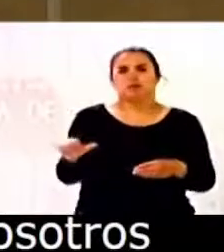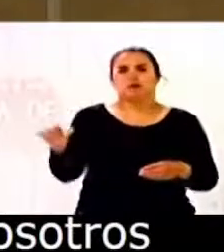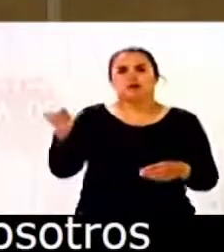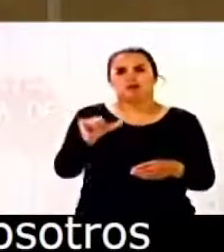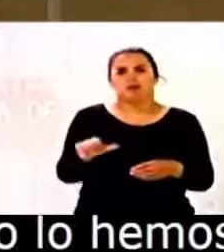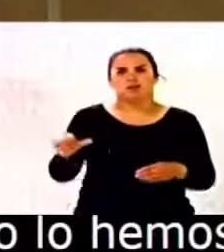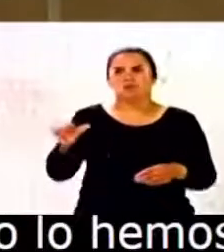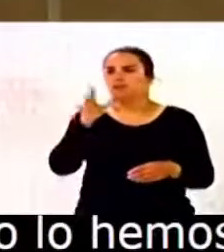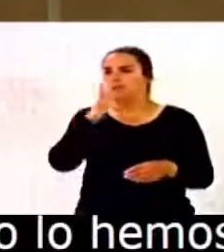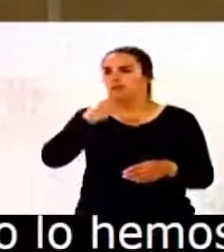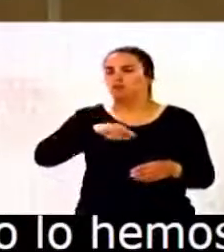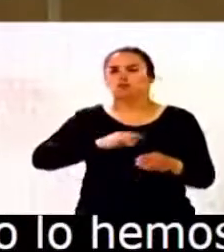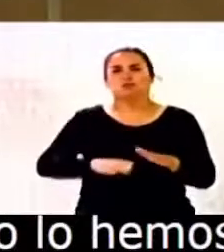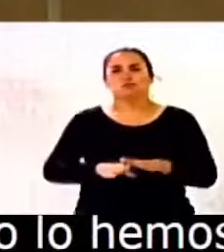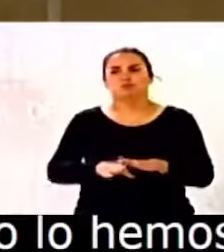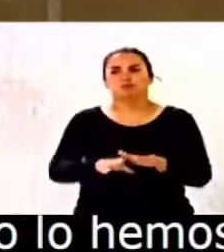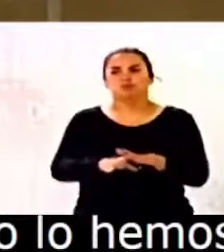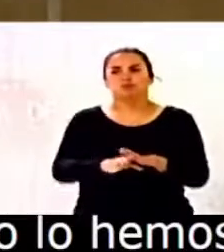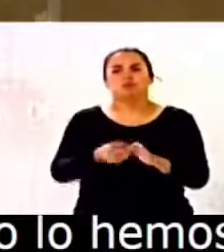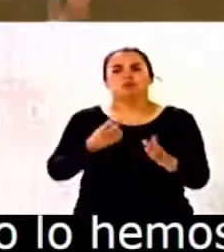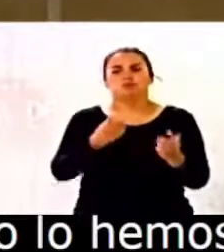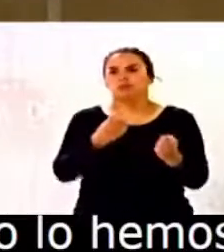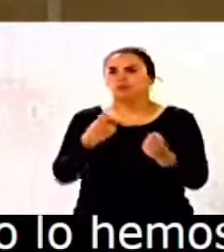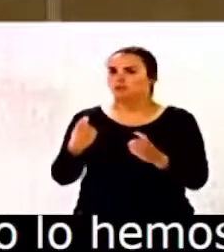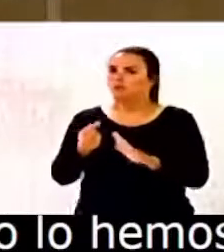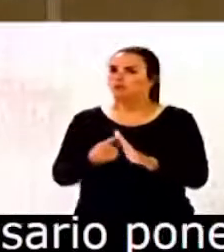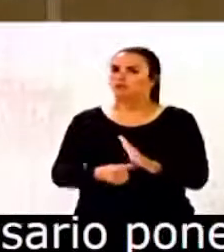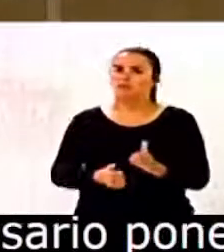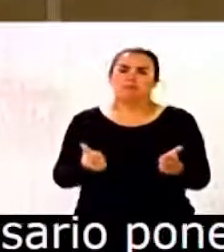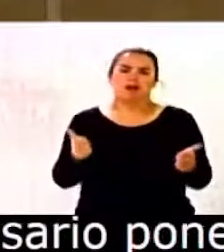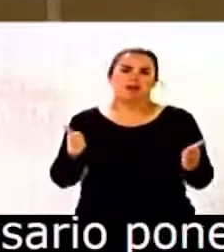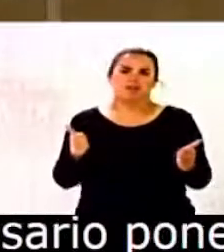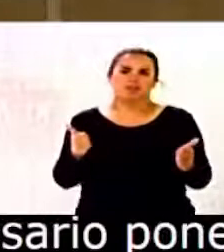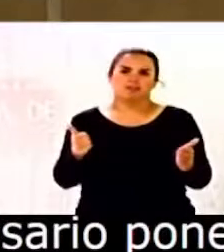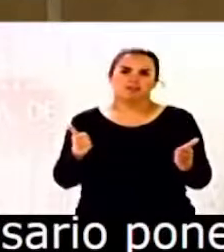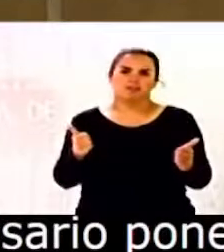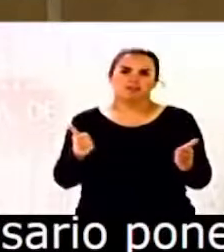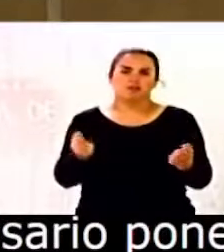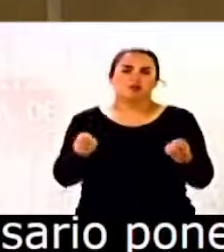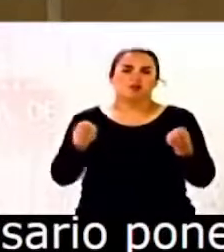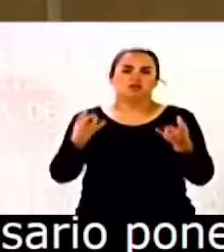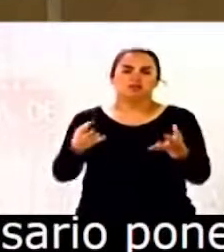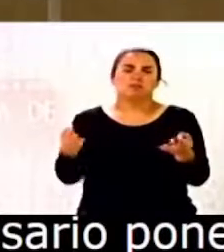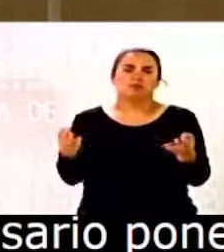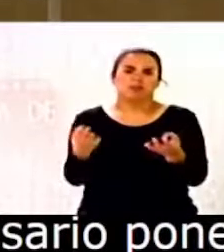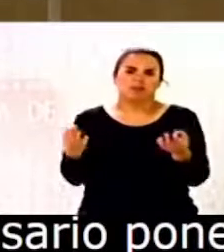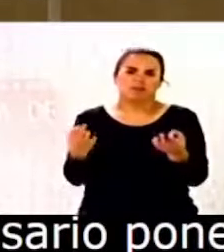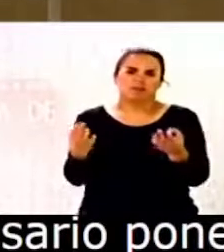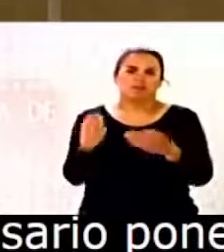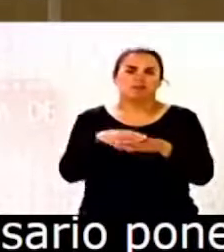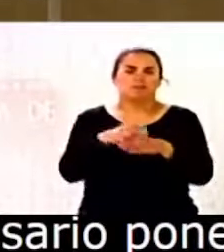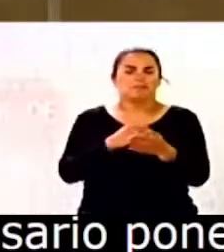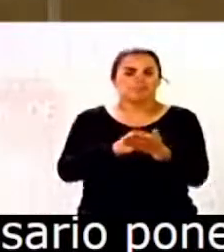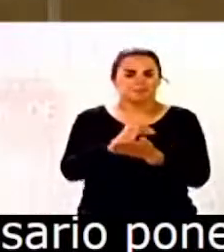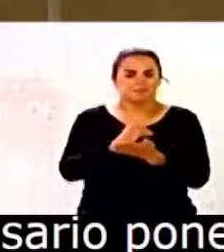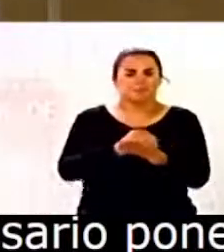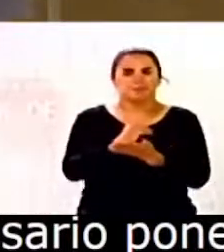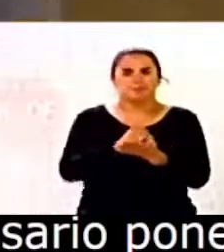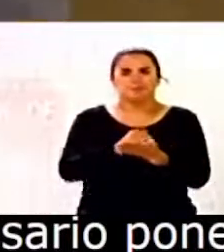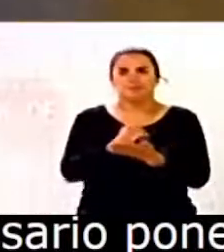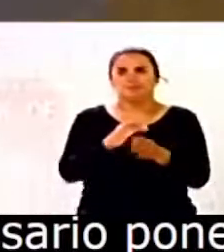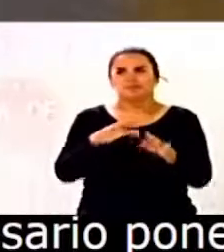y vamos a seguir insistiendo en que es necesario poner más medidas encima de la mesa a los agricultores de